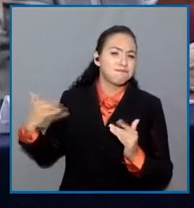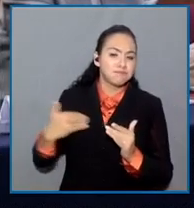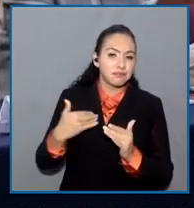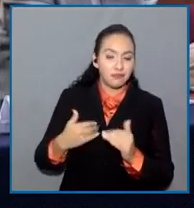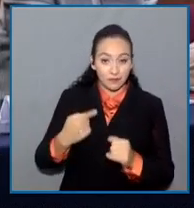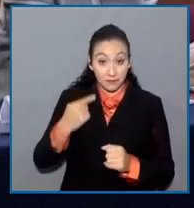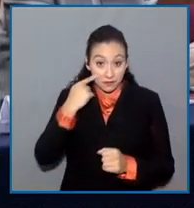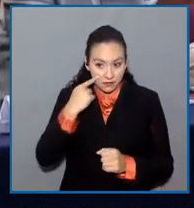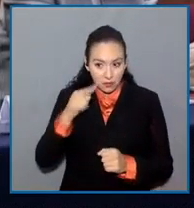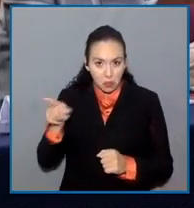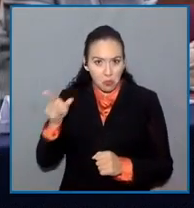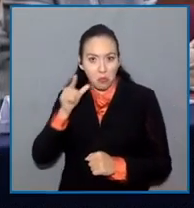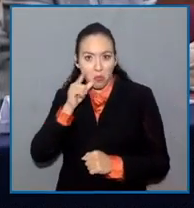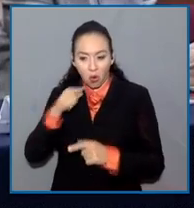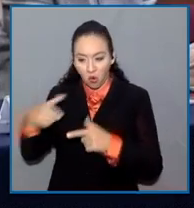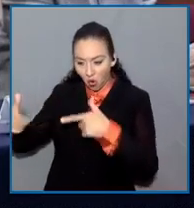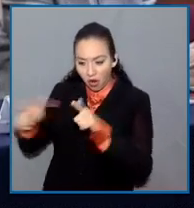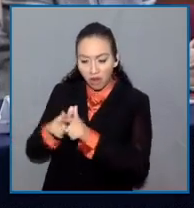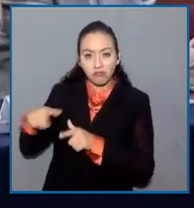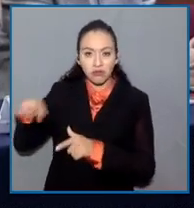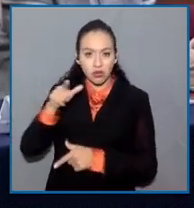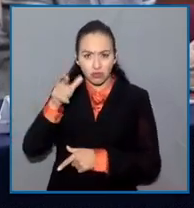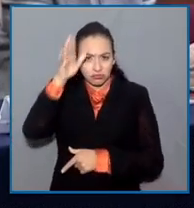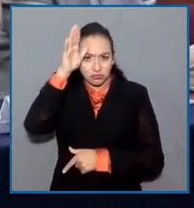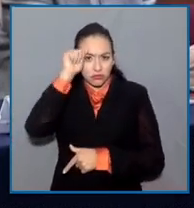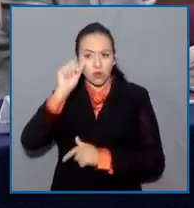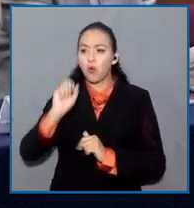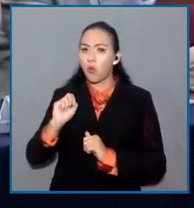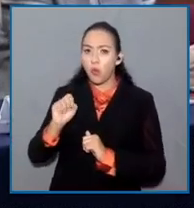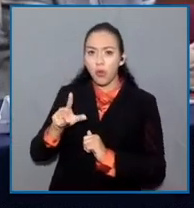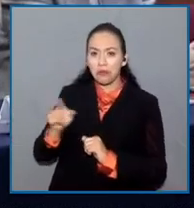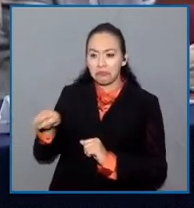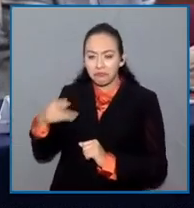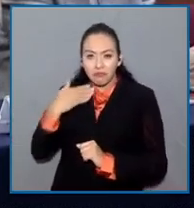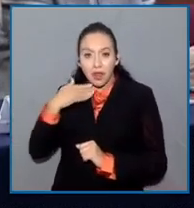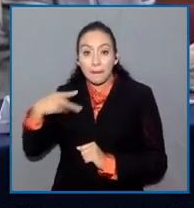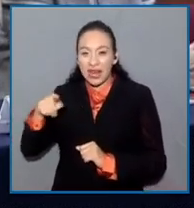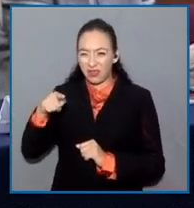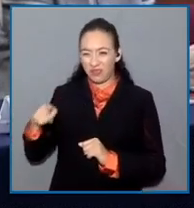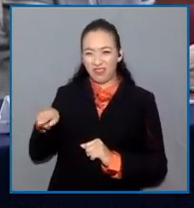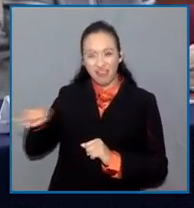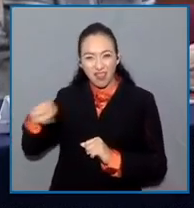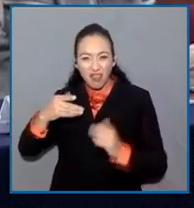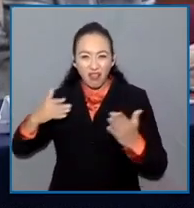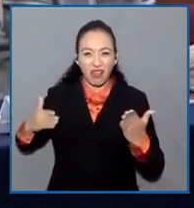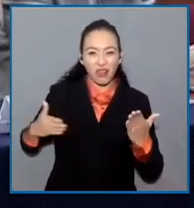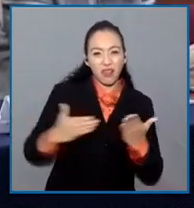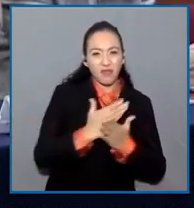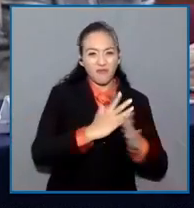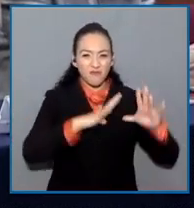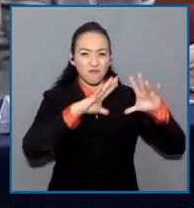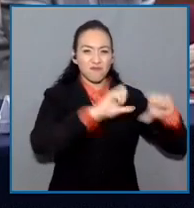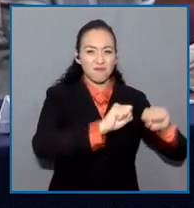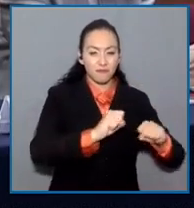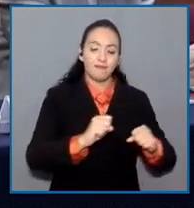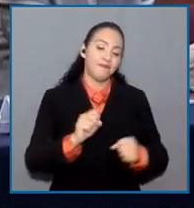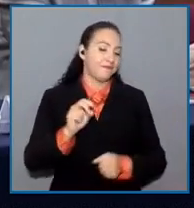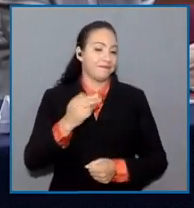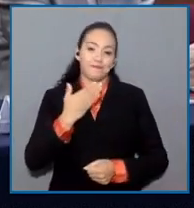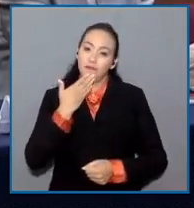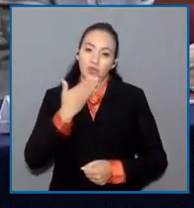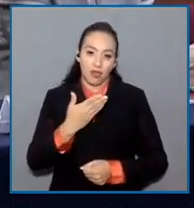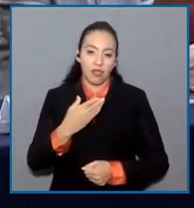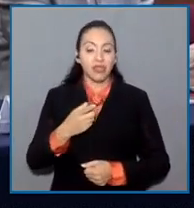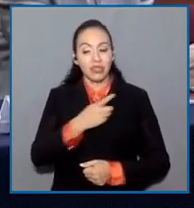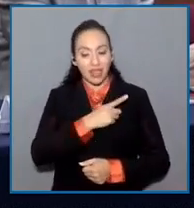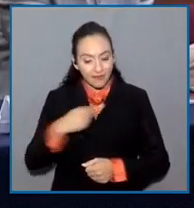la intolerancia es tan tenue como la línea divisoria que puede haber